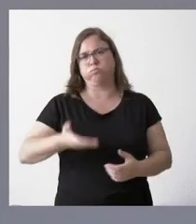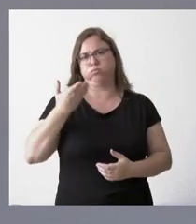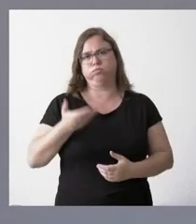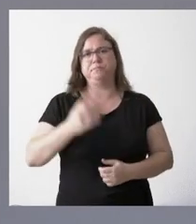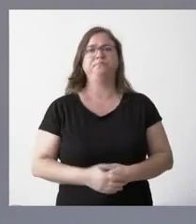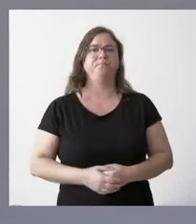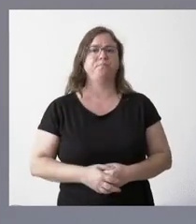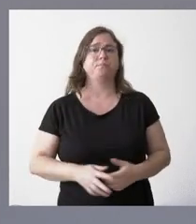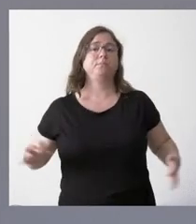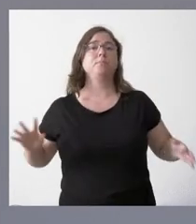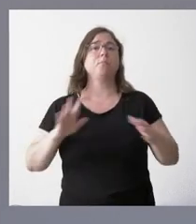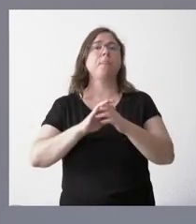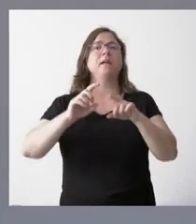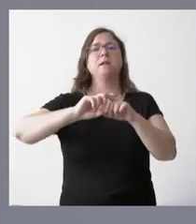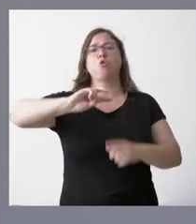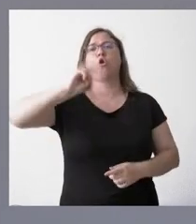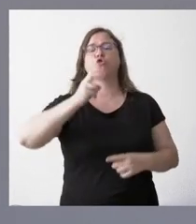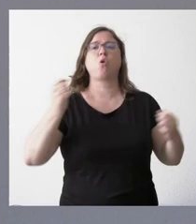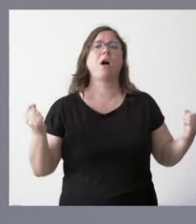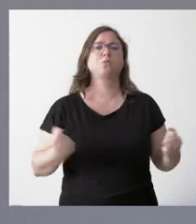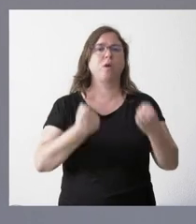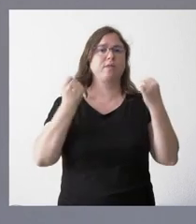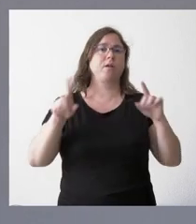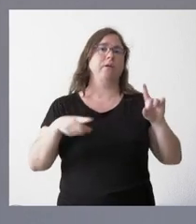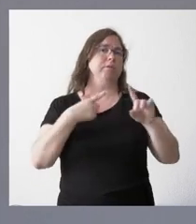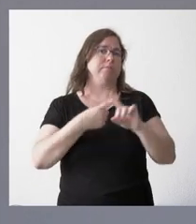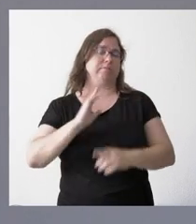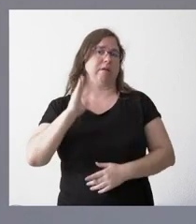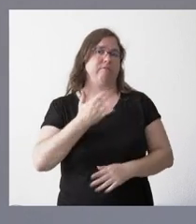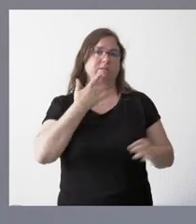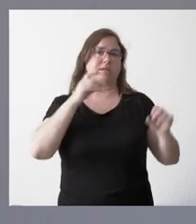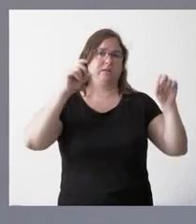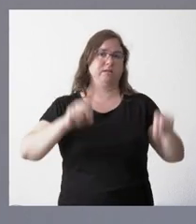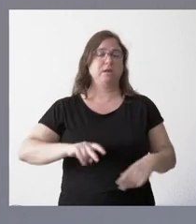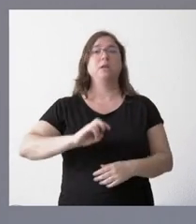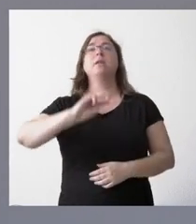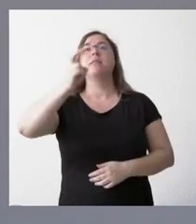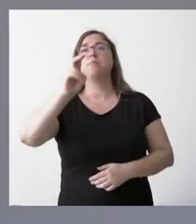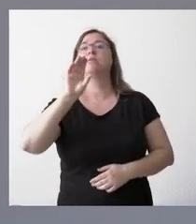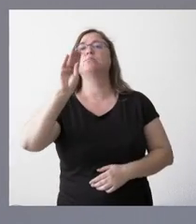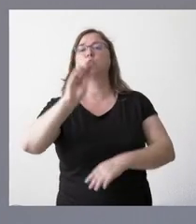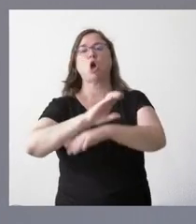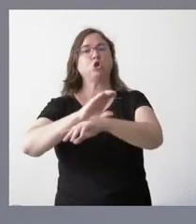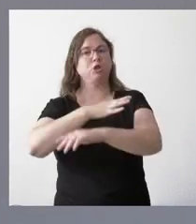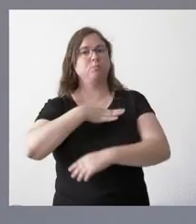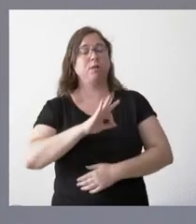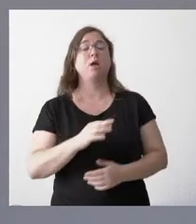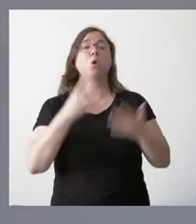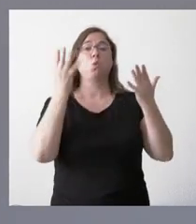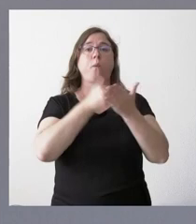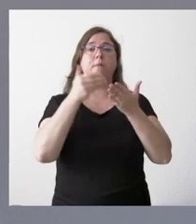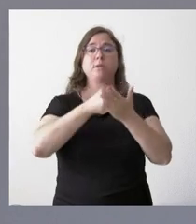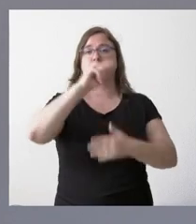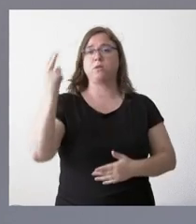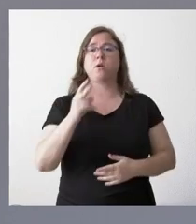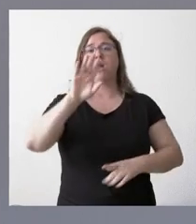En relación con otro tipo de actuaciones, y sin perjuicio de que luego le puedan preguntar a la consejera para que lo amplíe, 9 millones de euros hasta